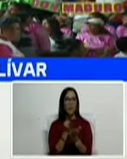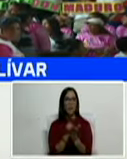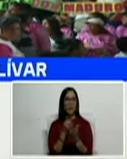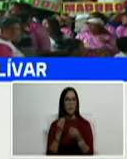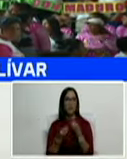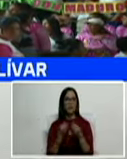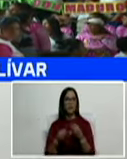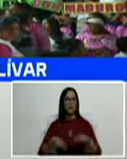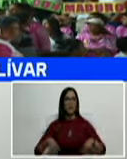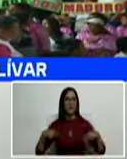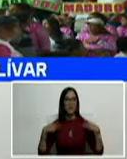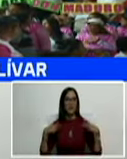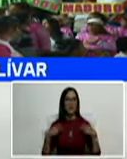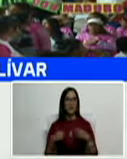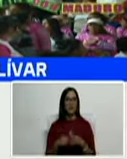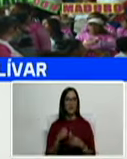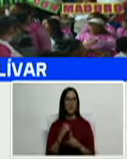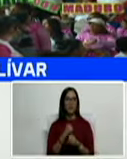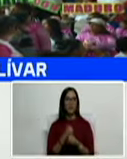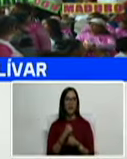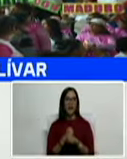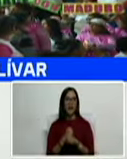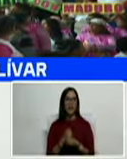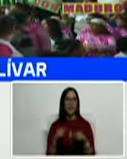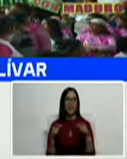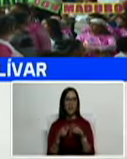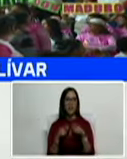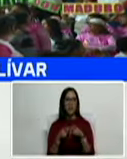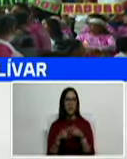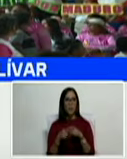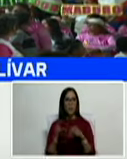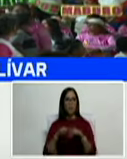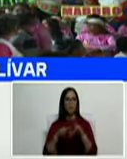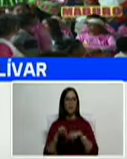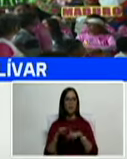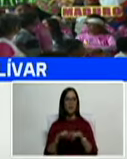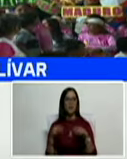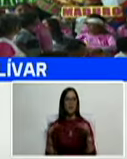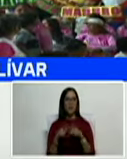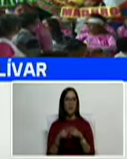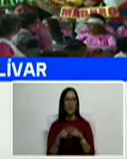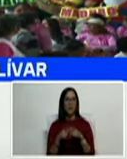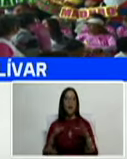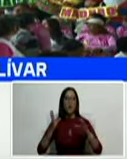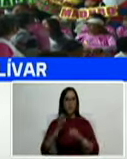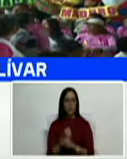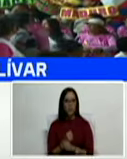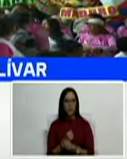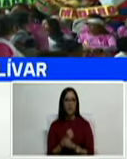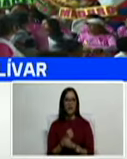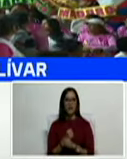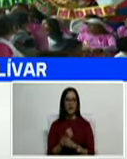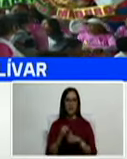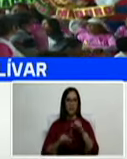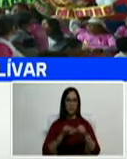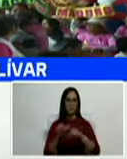vida, ha sido trabajar en equipo, construir equipo, creer en el criterio